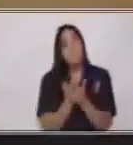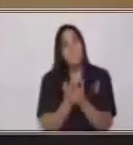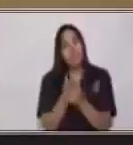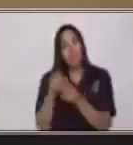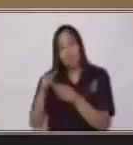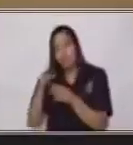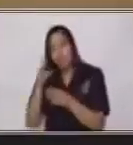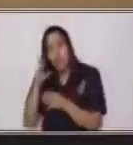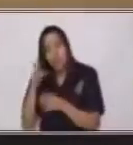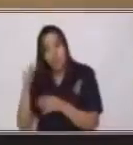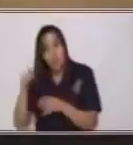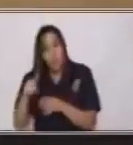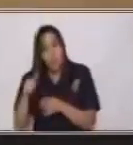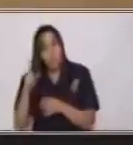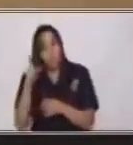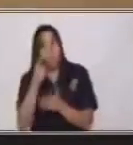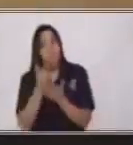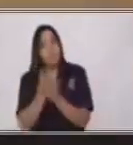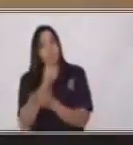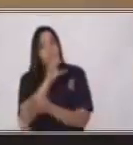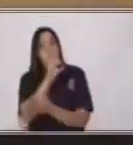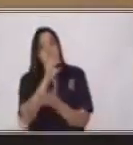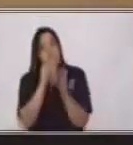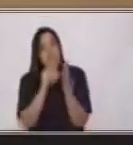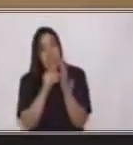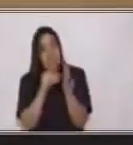costó 3 quetzales.